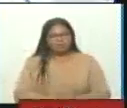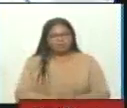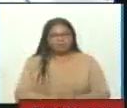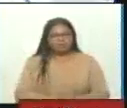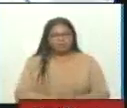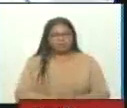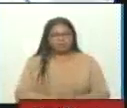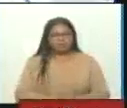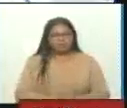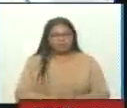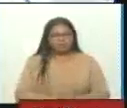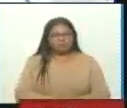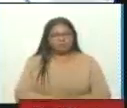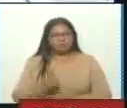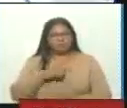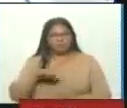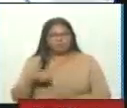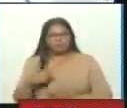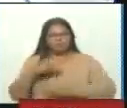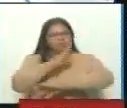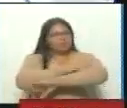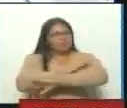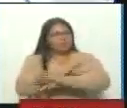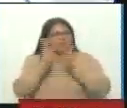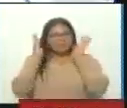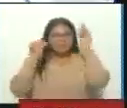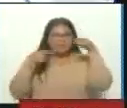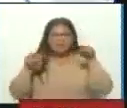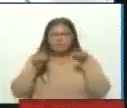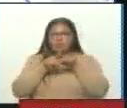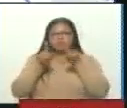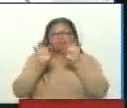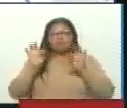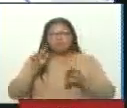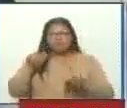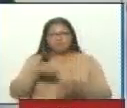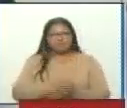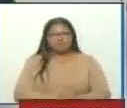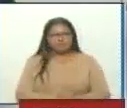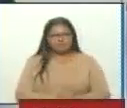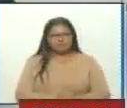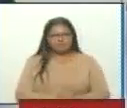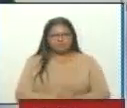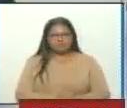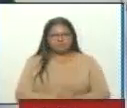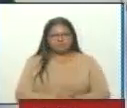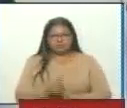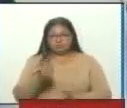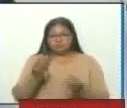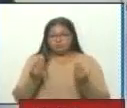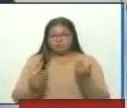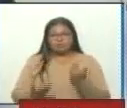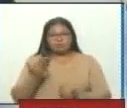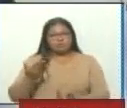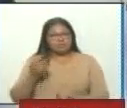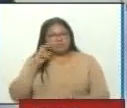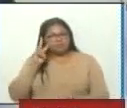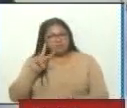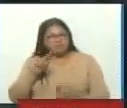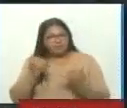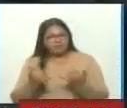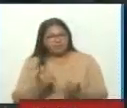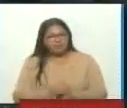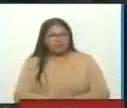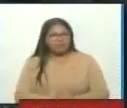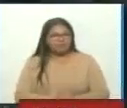de actuar y atenderlo a ellos. Sí, eso es bastante importante lo que tú apuntas y lo que,